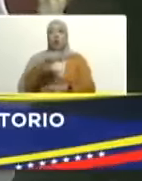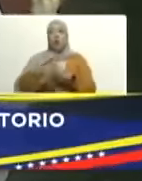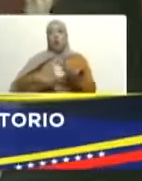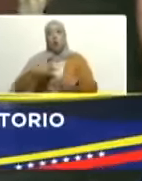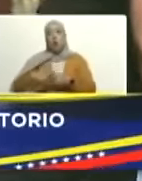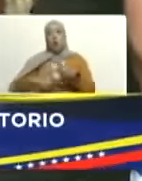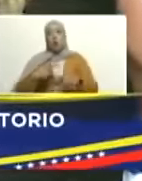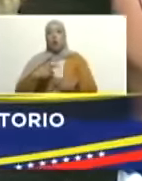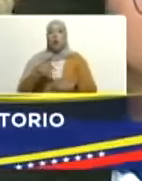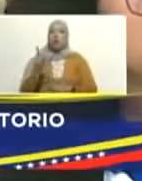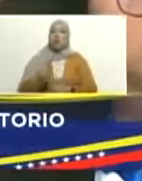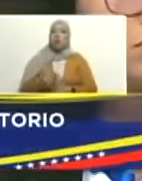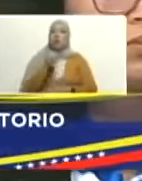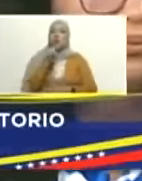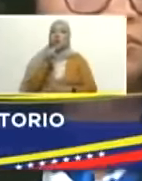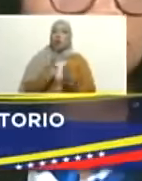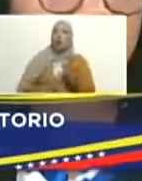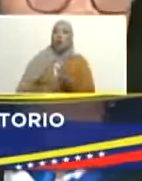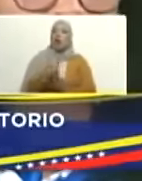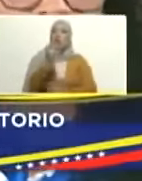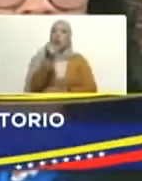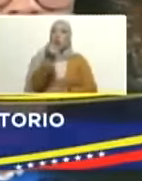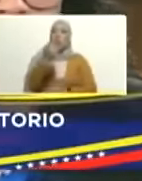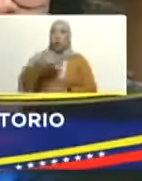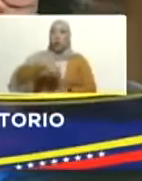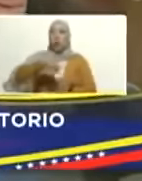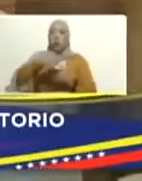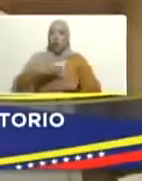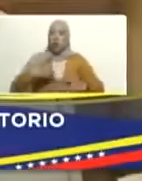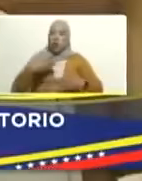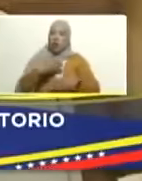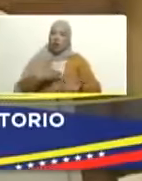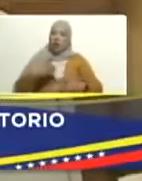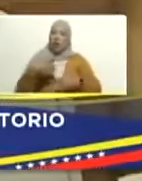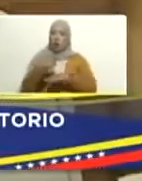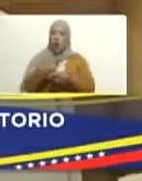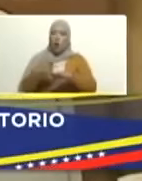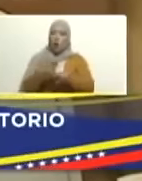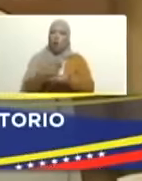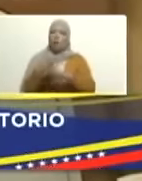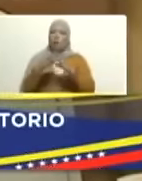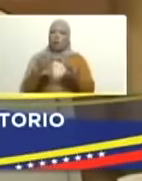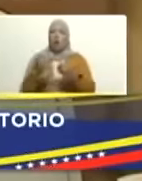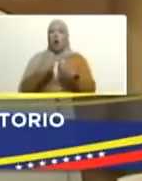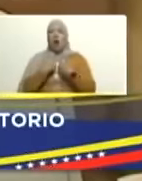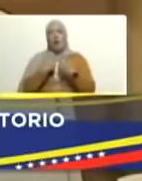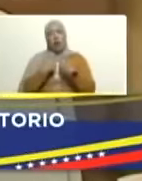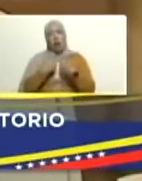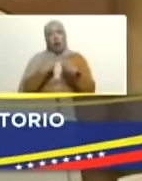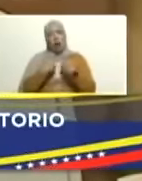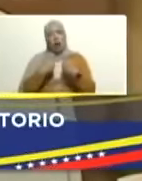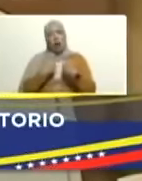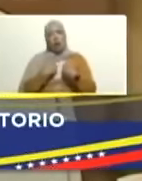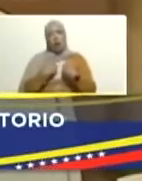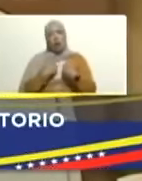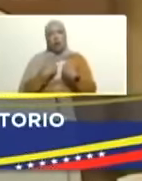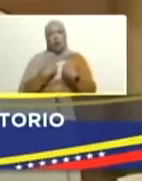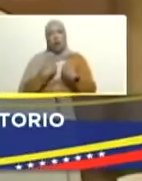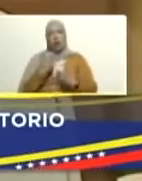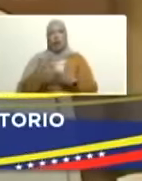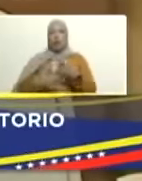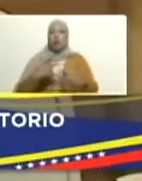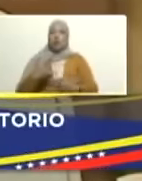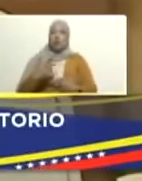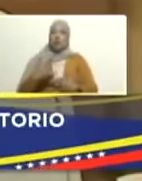prosperidad y de recuperación del estado de bienestar que fue severamente afectado por la acción